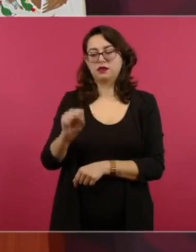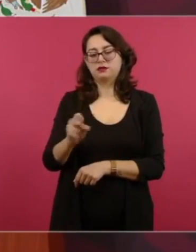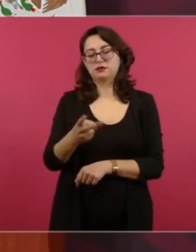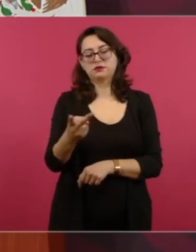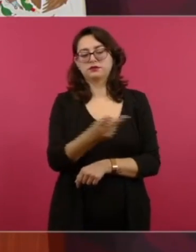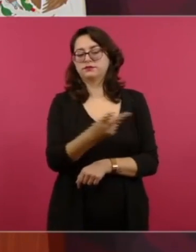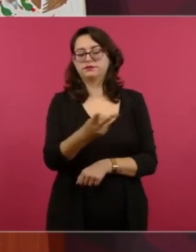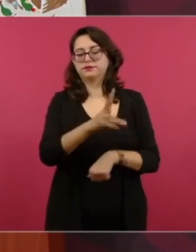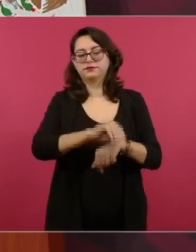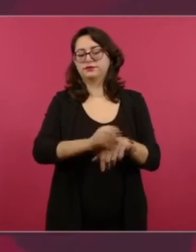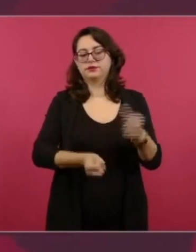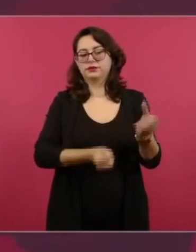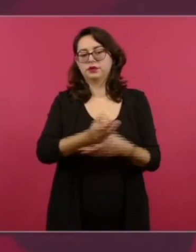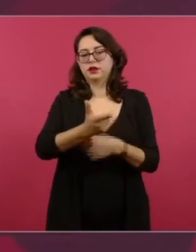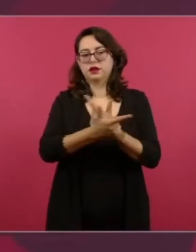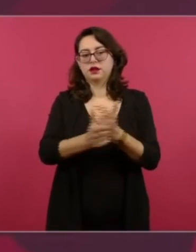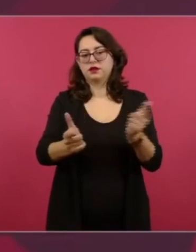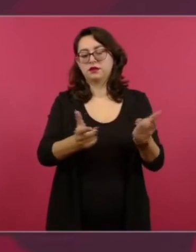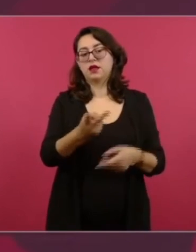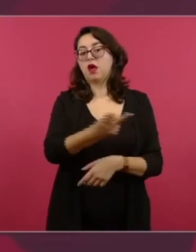Luego se fueron.